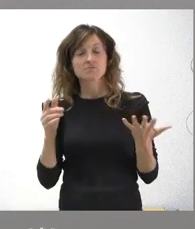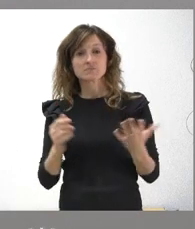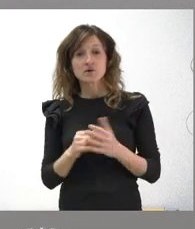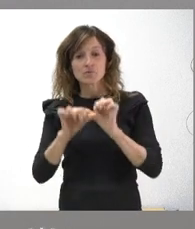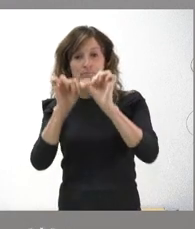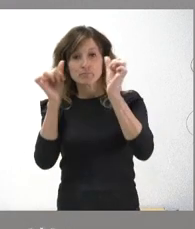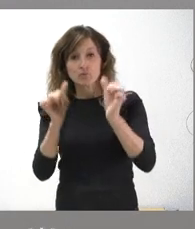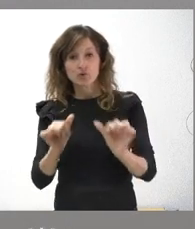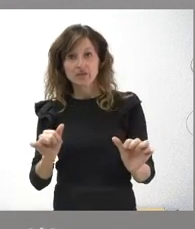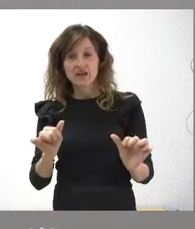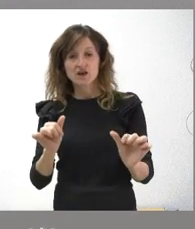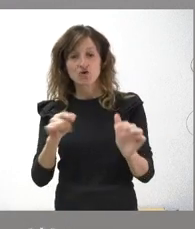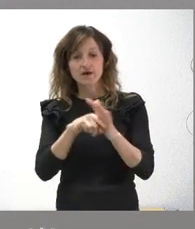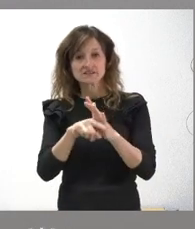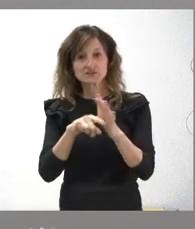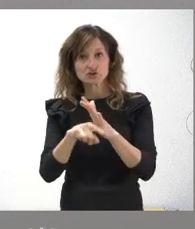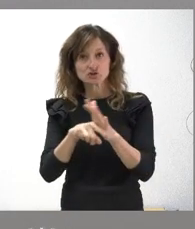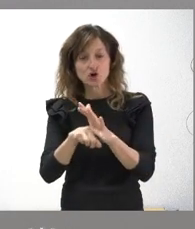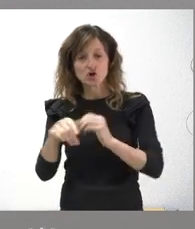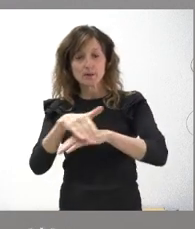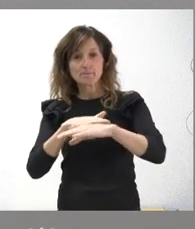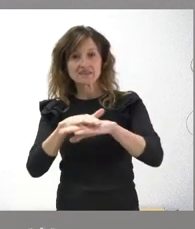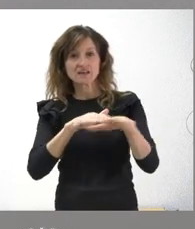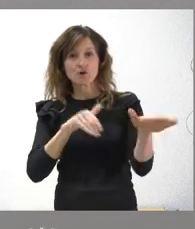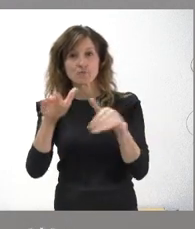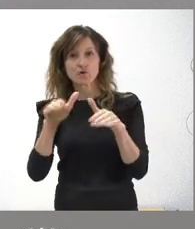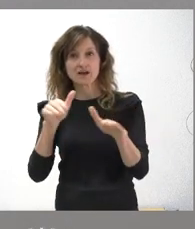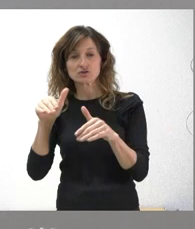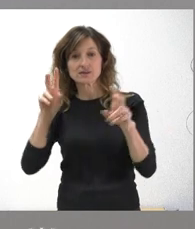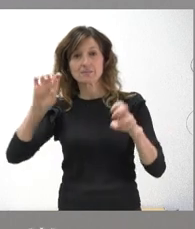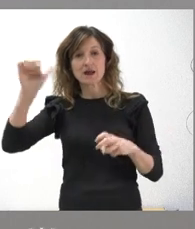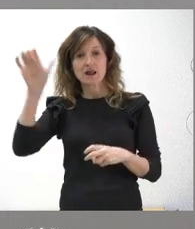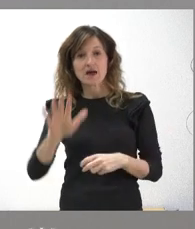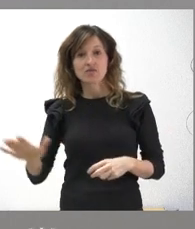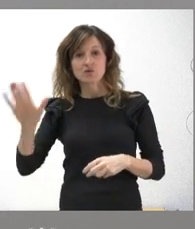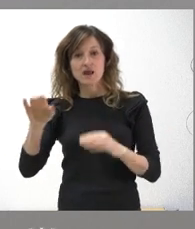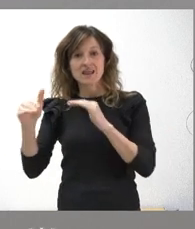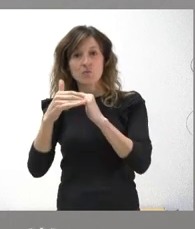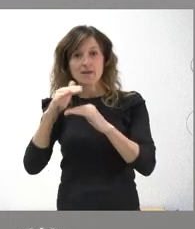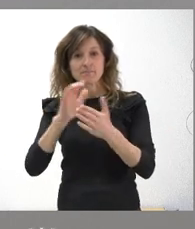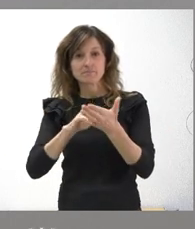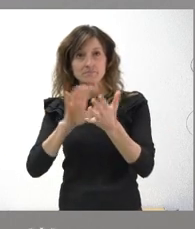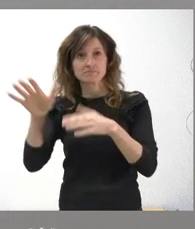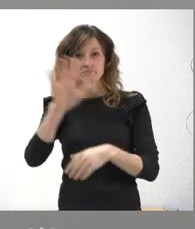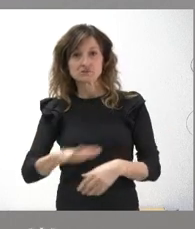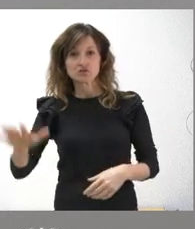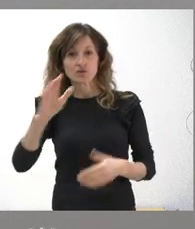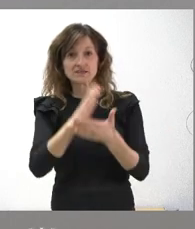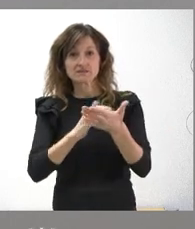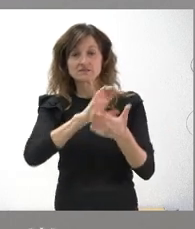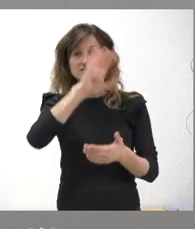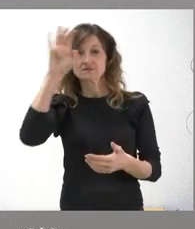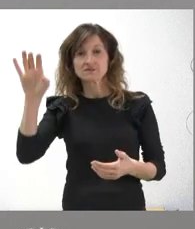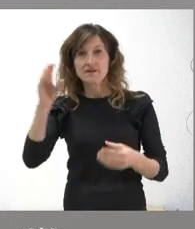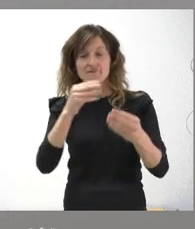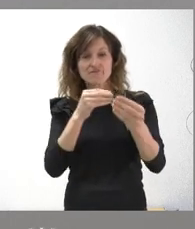modelo de gestión y unas bases de convocatoria que son de ámbito nacional igual para todas las comunidades autónomas que sean